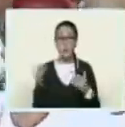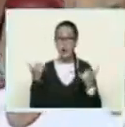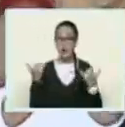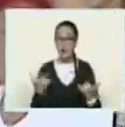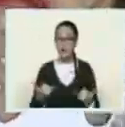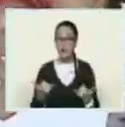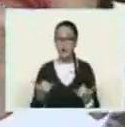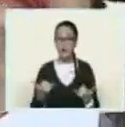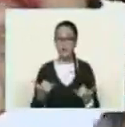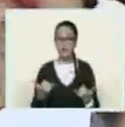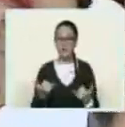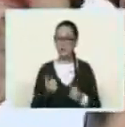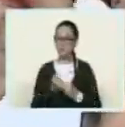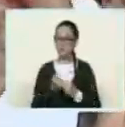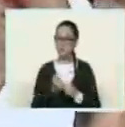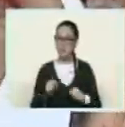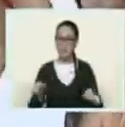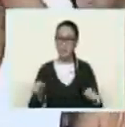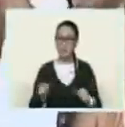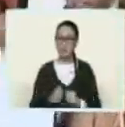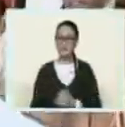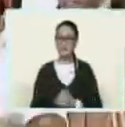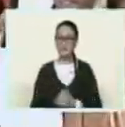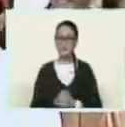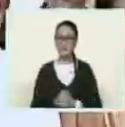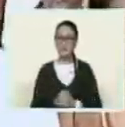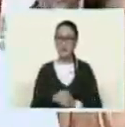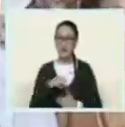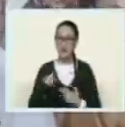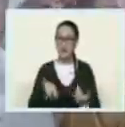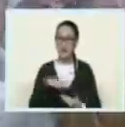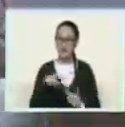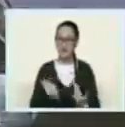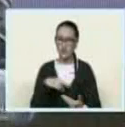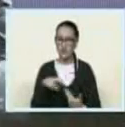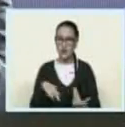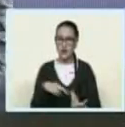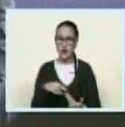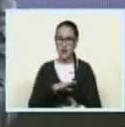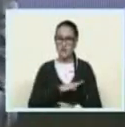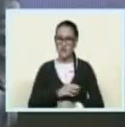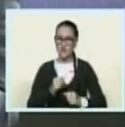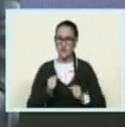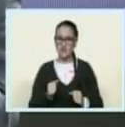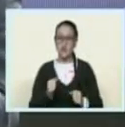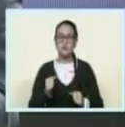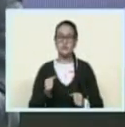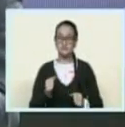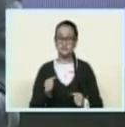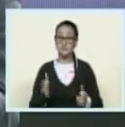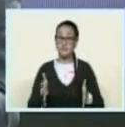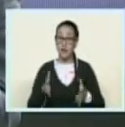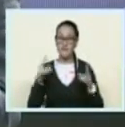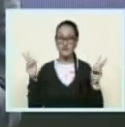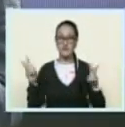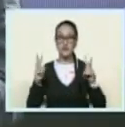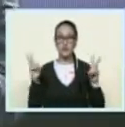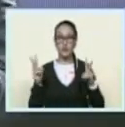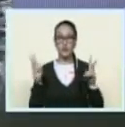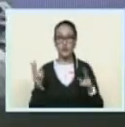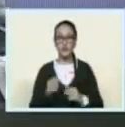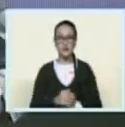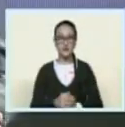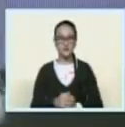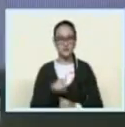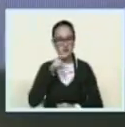atravesando era imposible que las fuerzas revolucionarias alcanzaran la victoria. Vaya